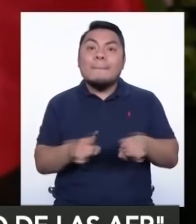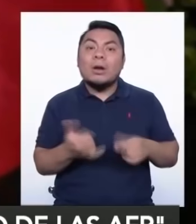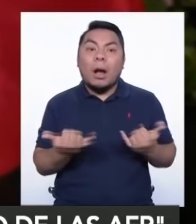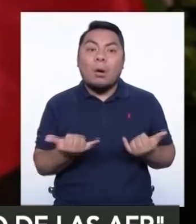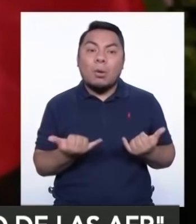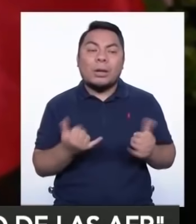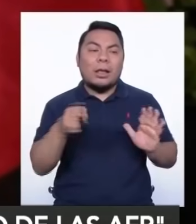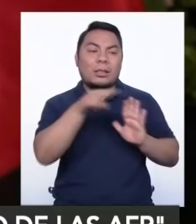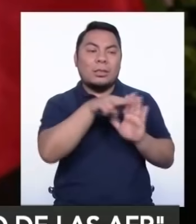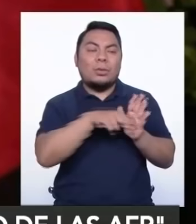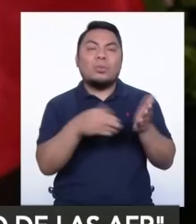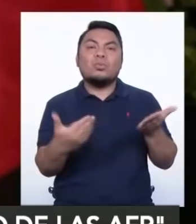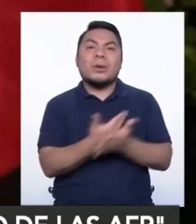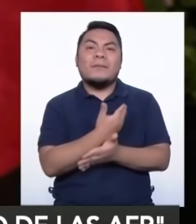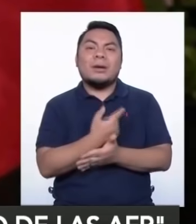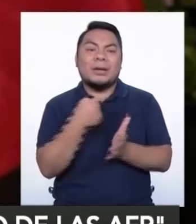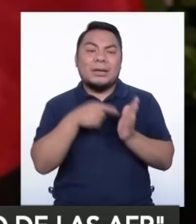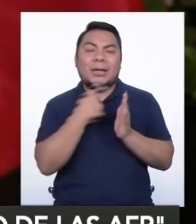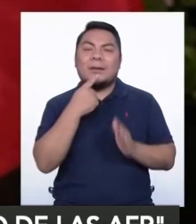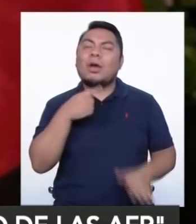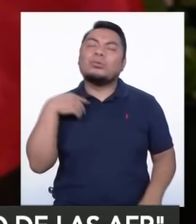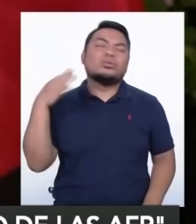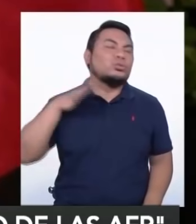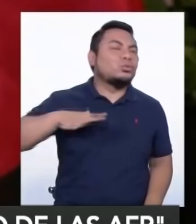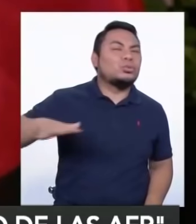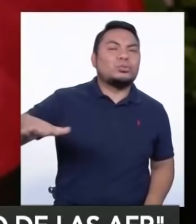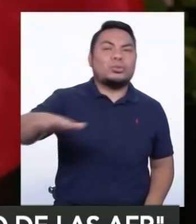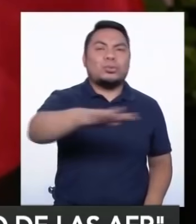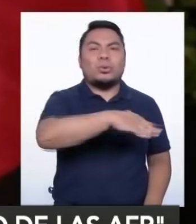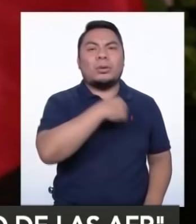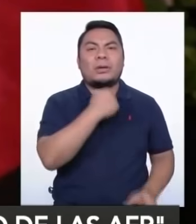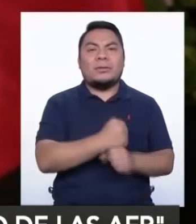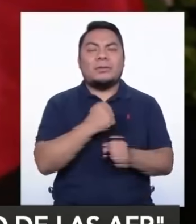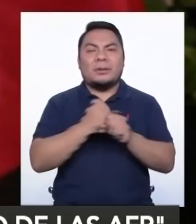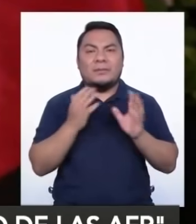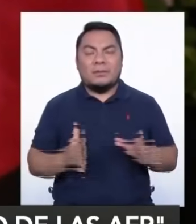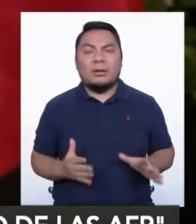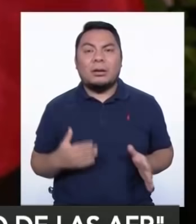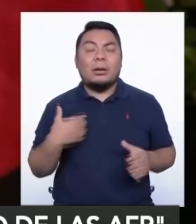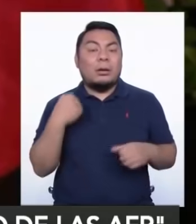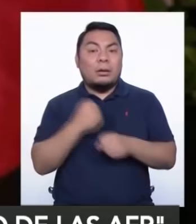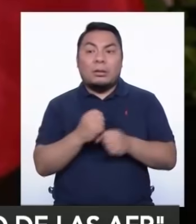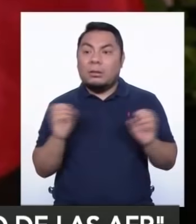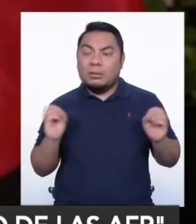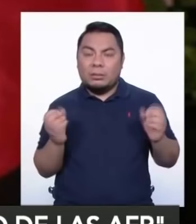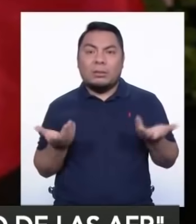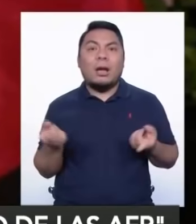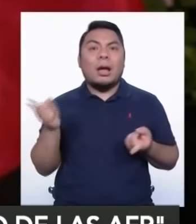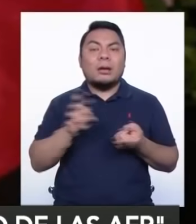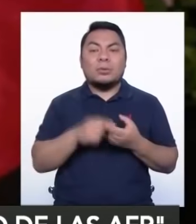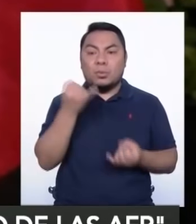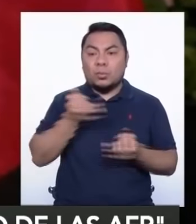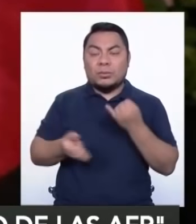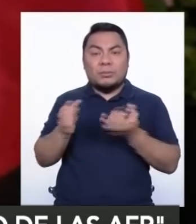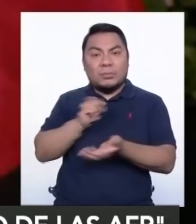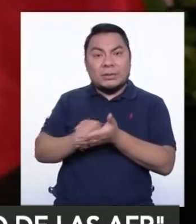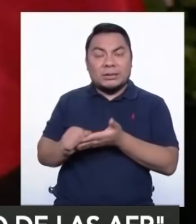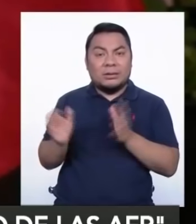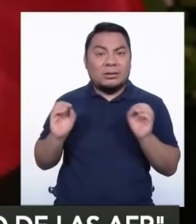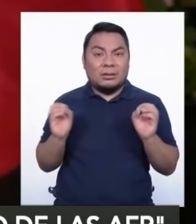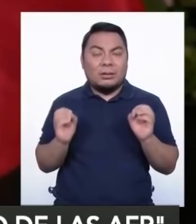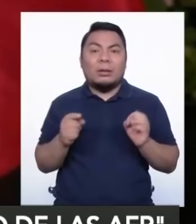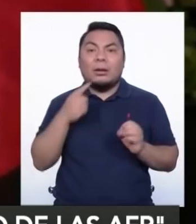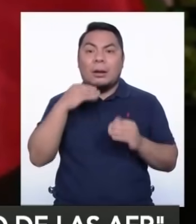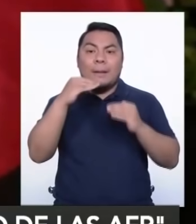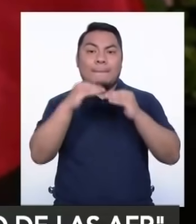retirar todos los trabajadores que hayan dejado de laborar, así hayan dejado de laborar hasta el último mes. Si